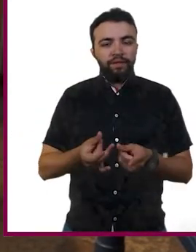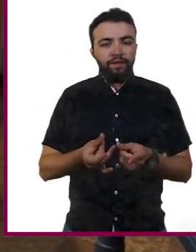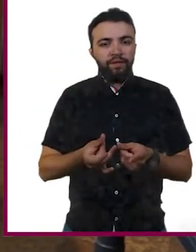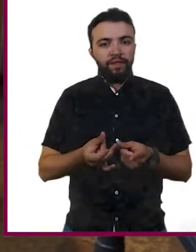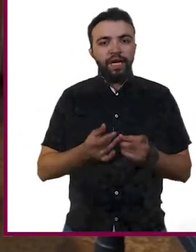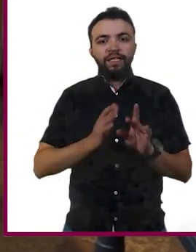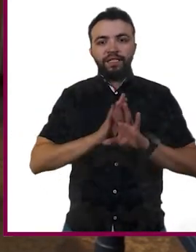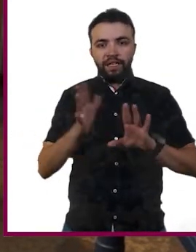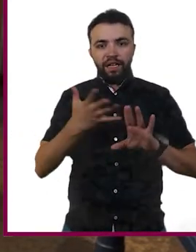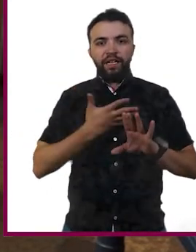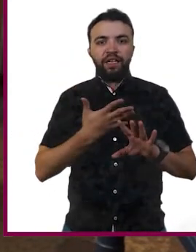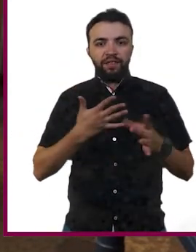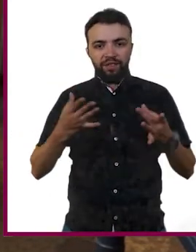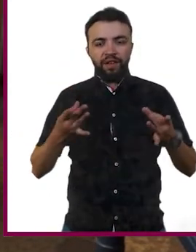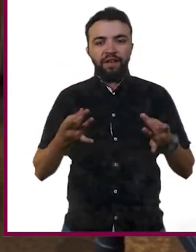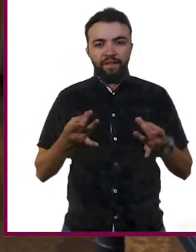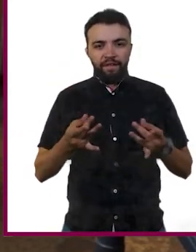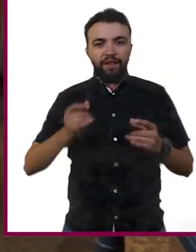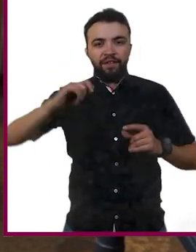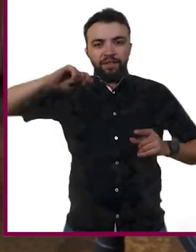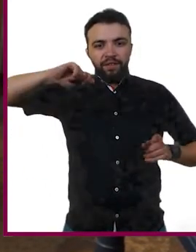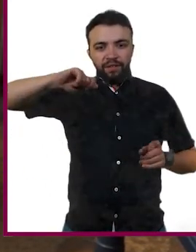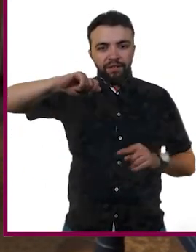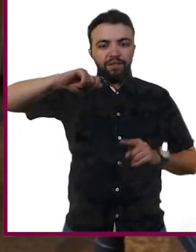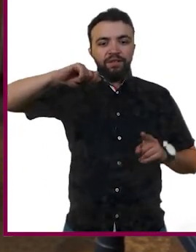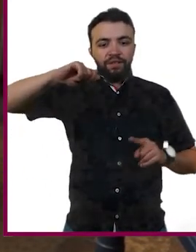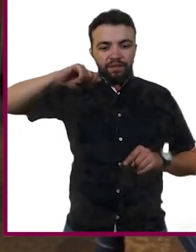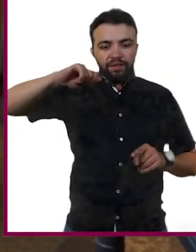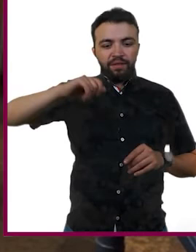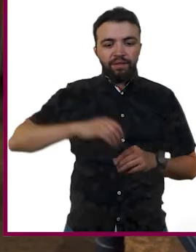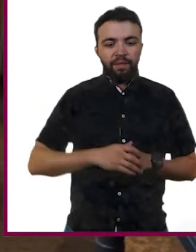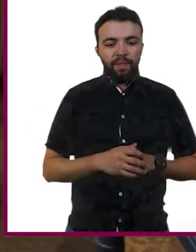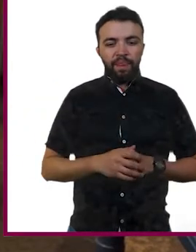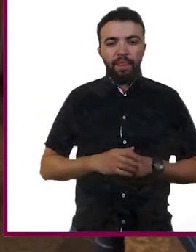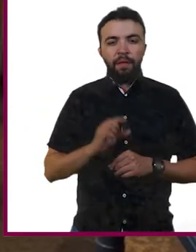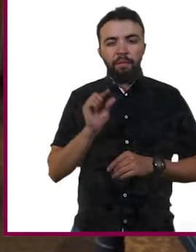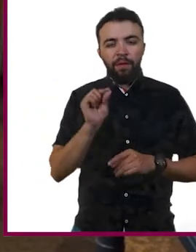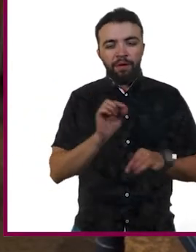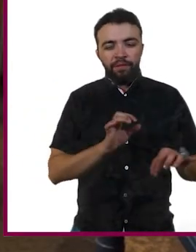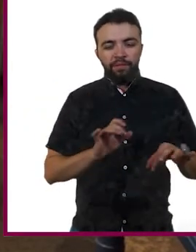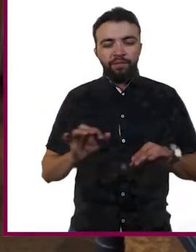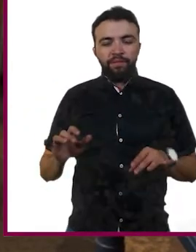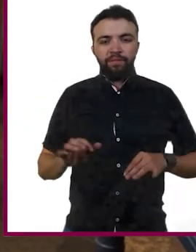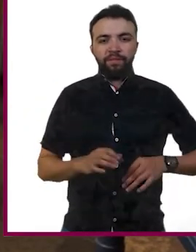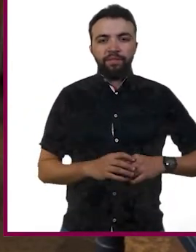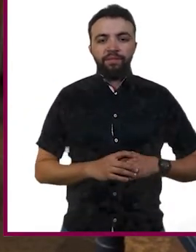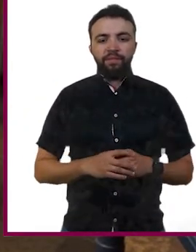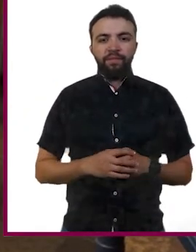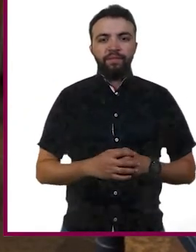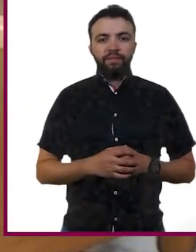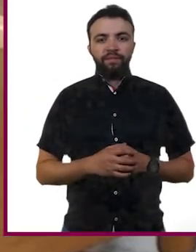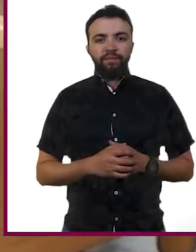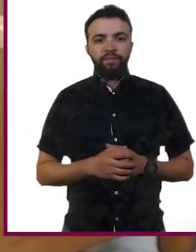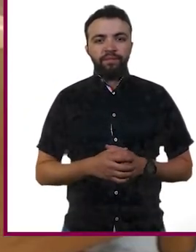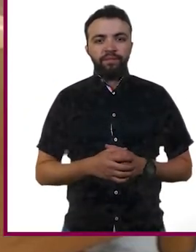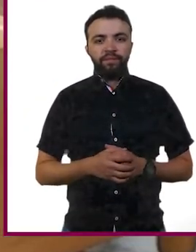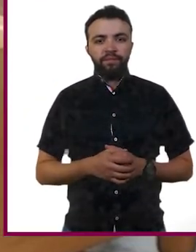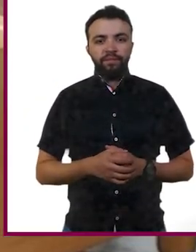Y ahí está ya afinada. Y vamos a tocarlo un poquito.